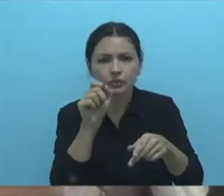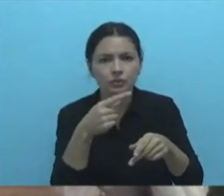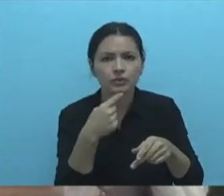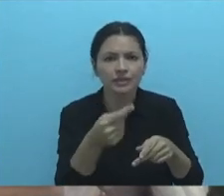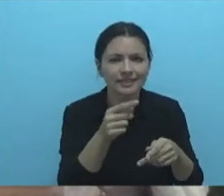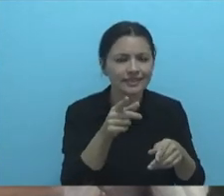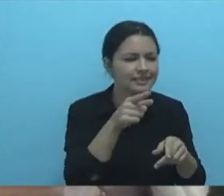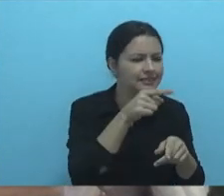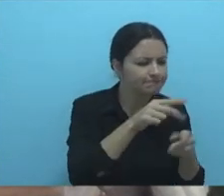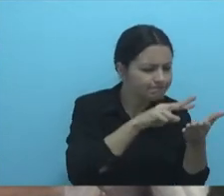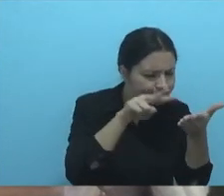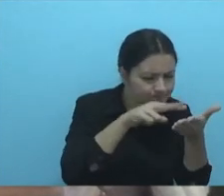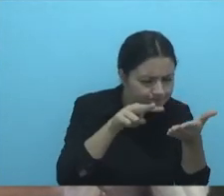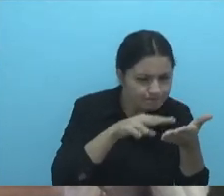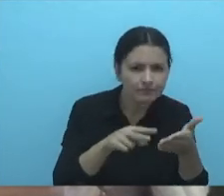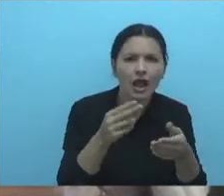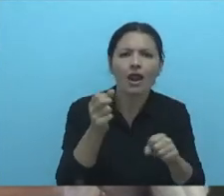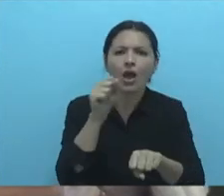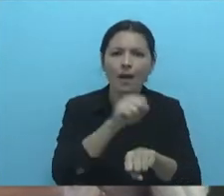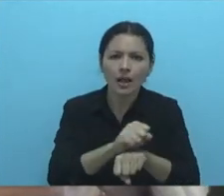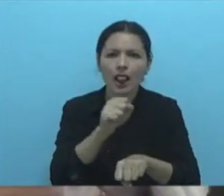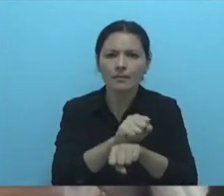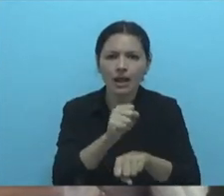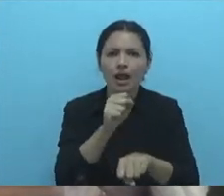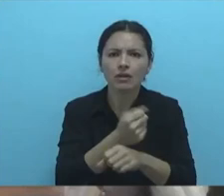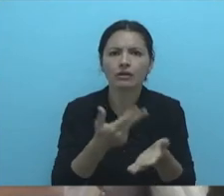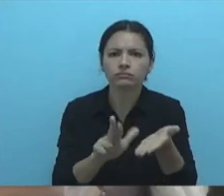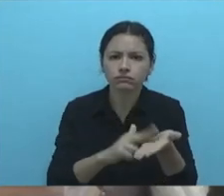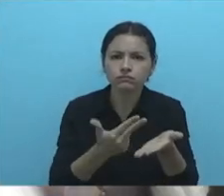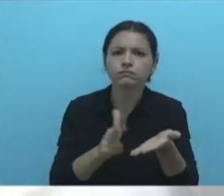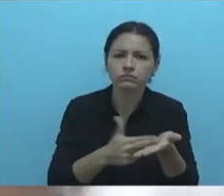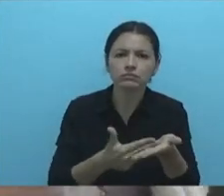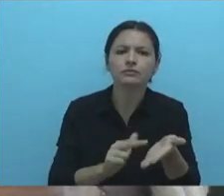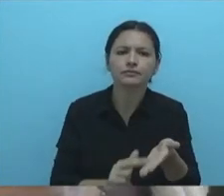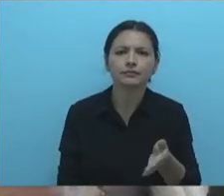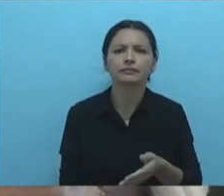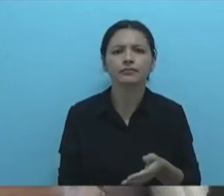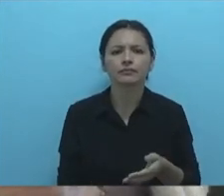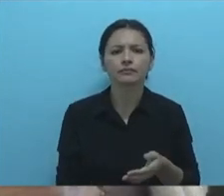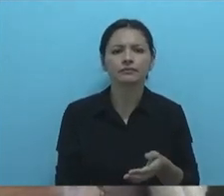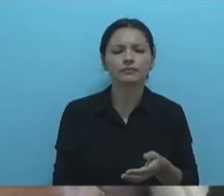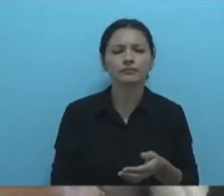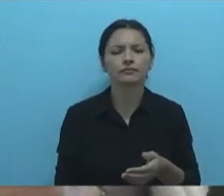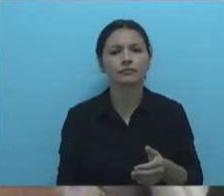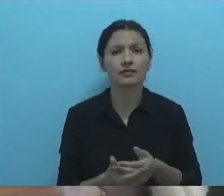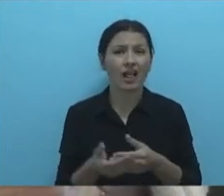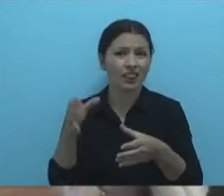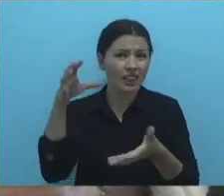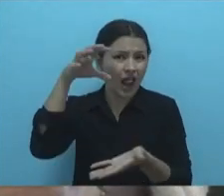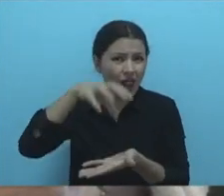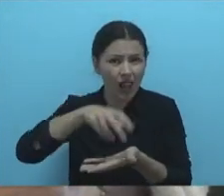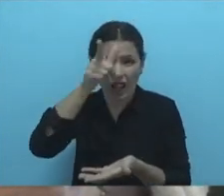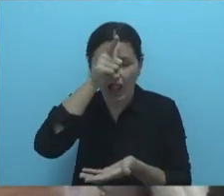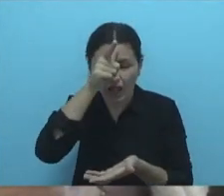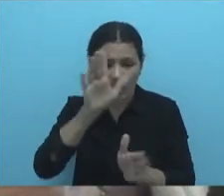el ingreso recurrente de cada una de ellas a las a las comisarías y a las prisiones